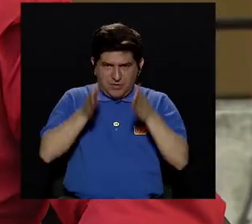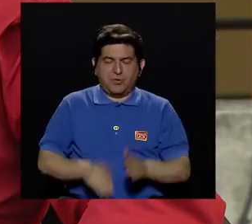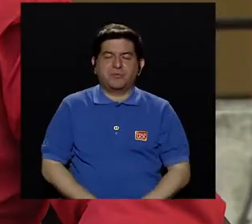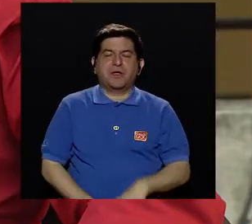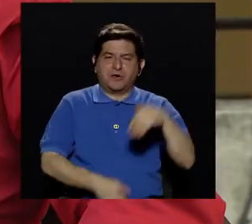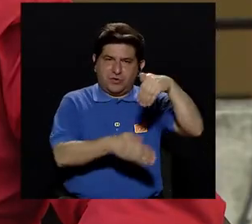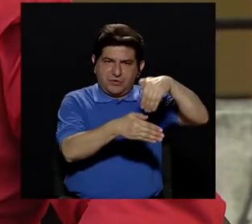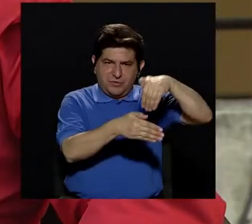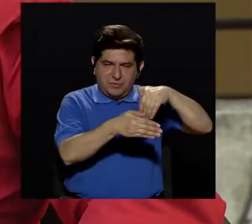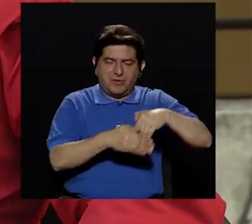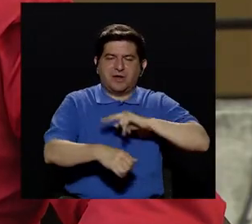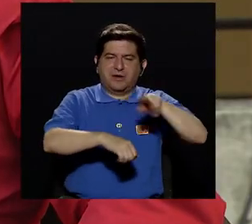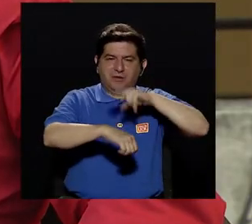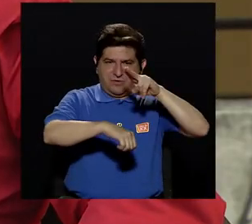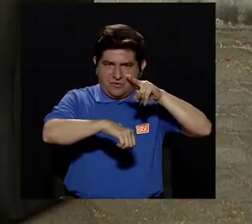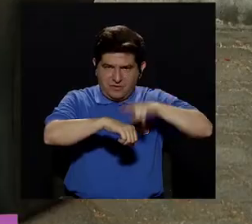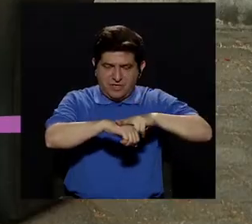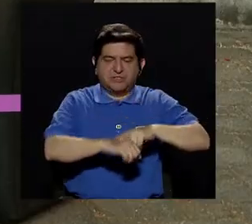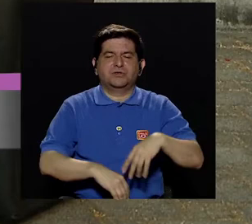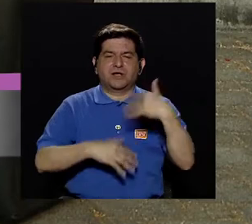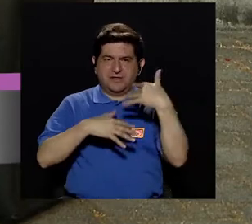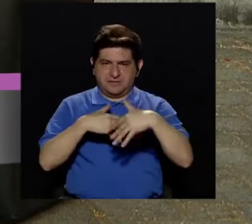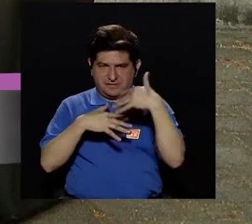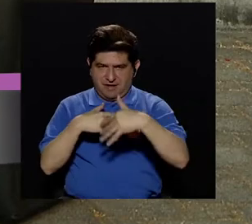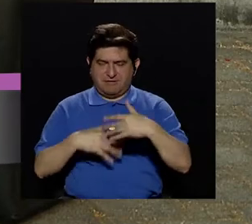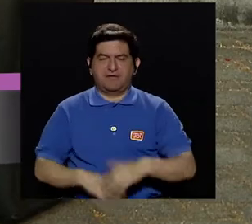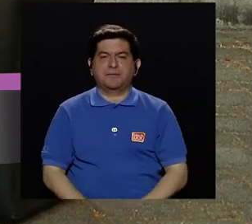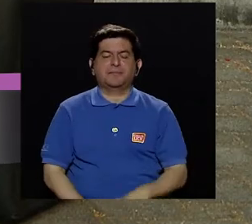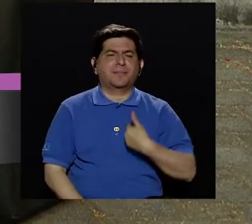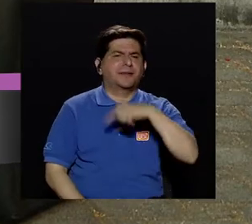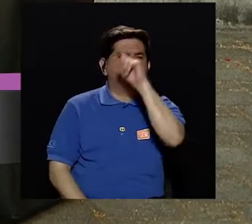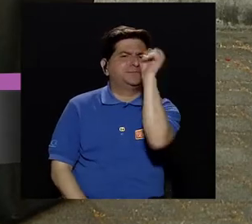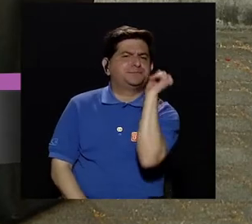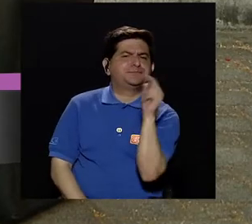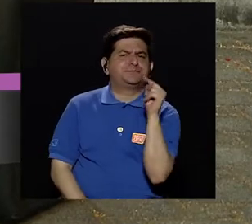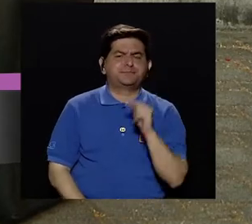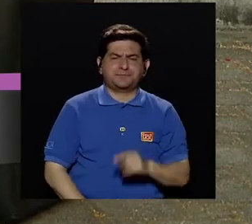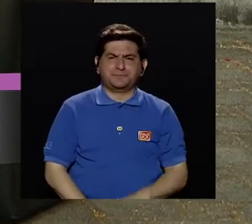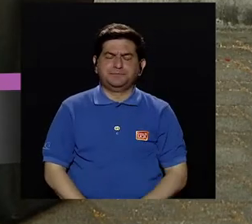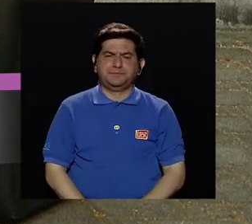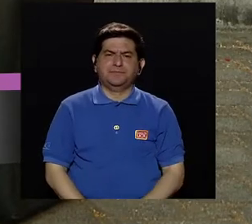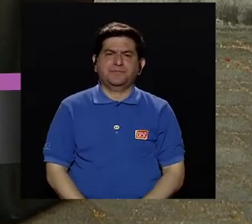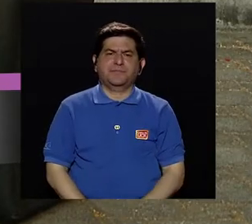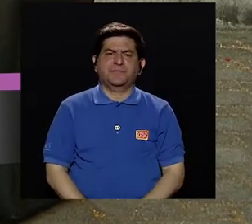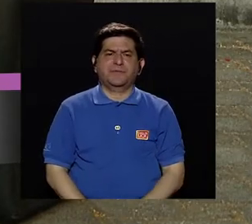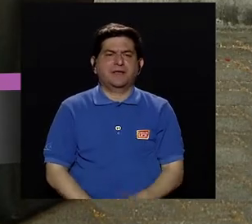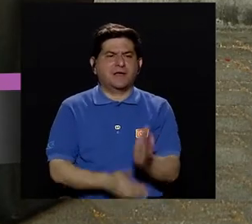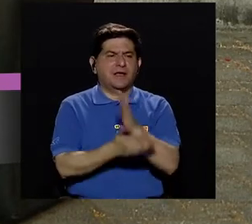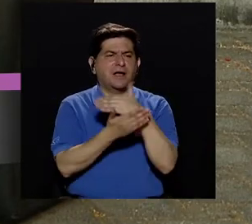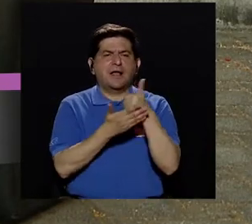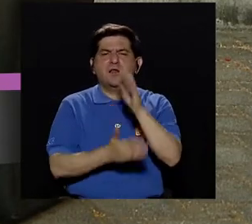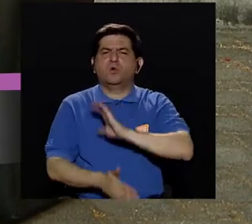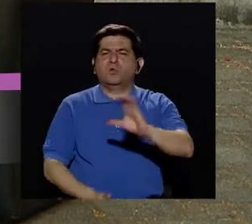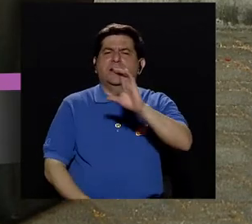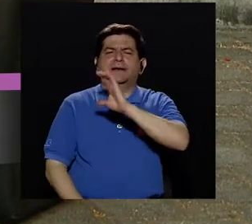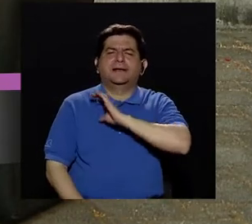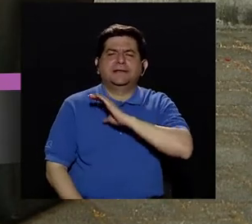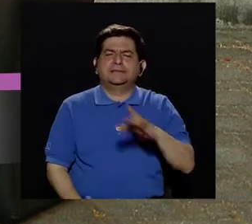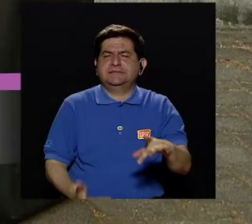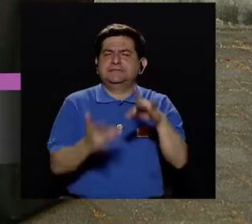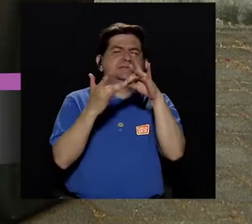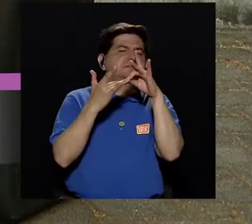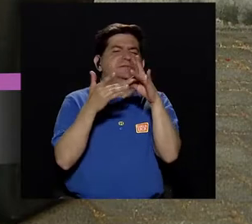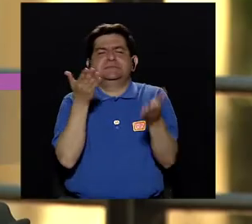Banco Nacional de Sangre. Doctor, bueno, yo quería preguntarle además de eso, pues algunas